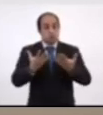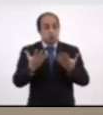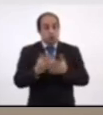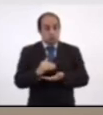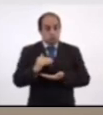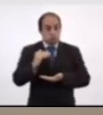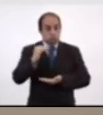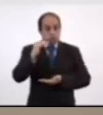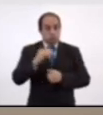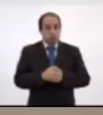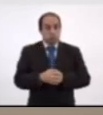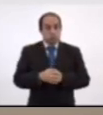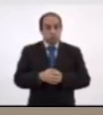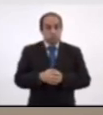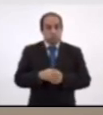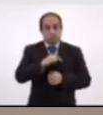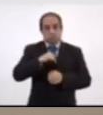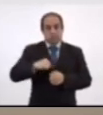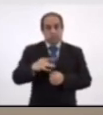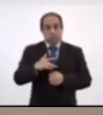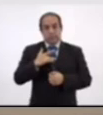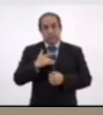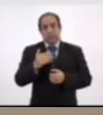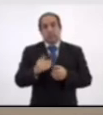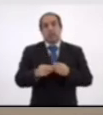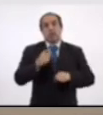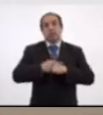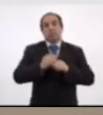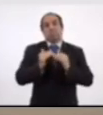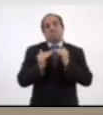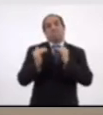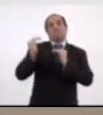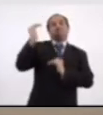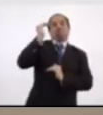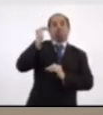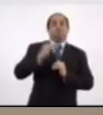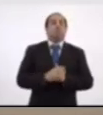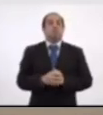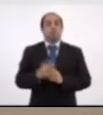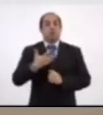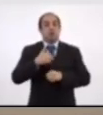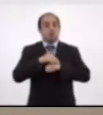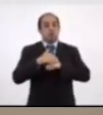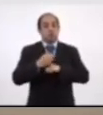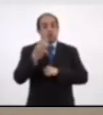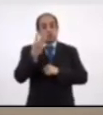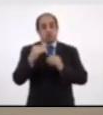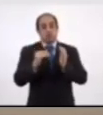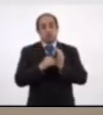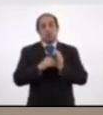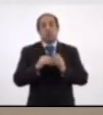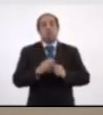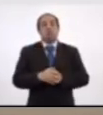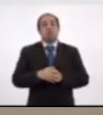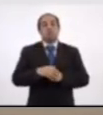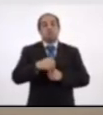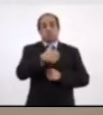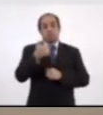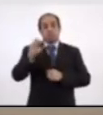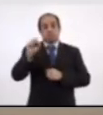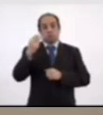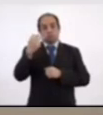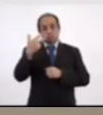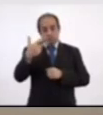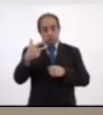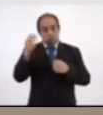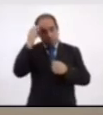crecimiento, pues nos habíamos visto rebasados. Cuando tuvimos ese número, ya había 3,168 camas para atender la